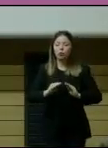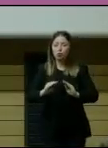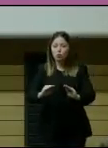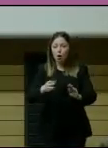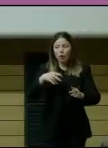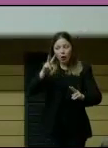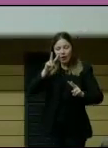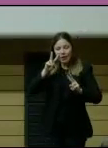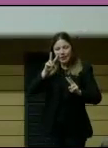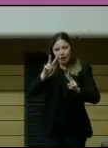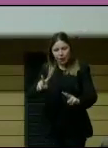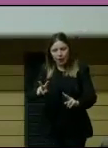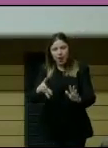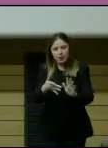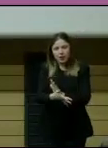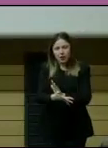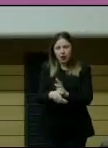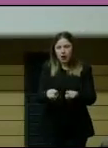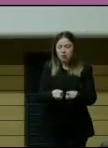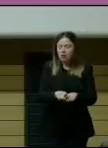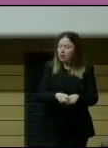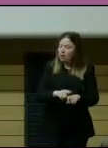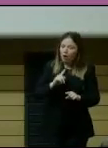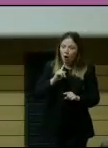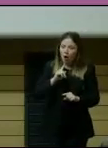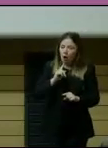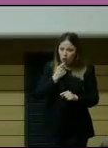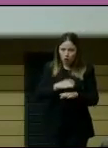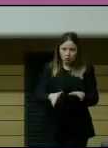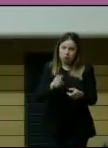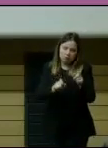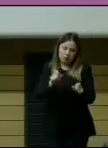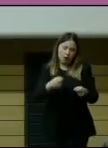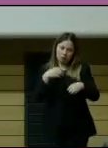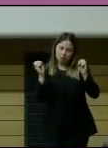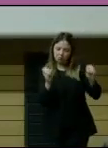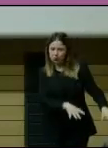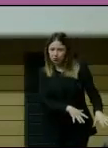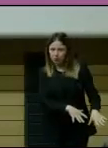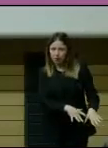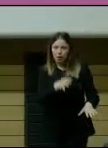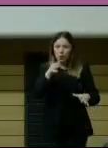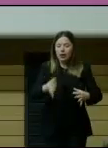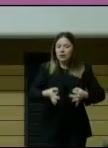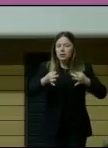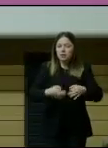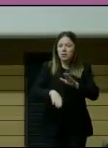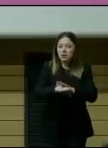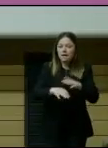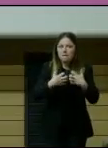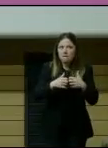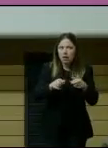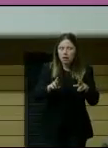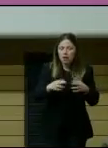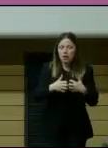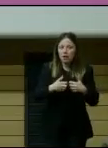ve, y es un continuo suplicio, pero muchos lo abandonan, claro. Claro, siempre están continuamente que funcionen.